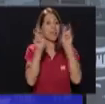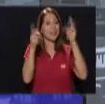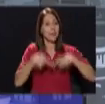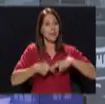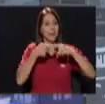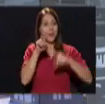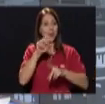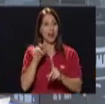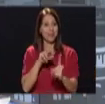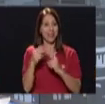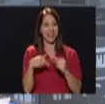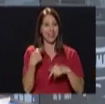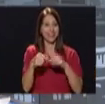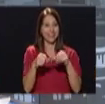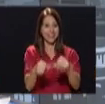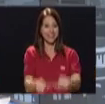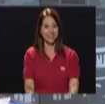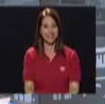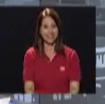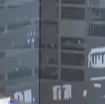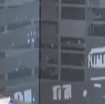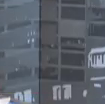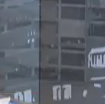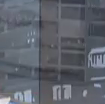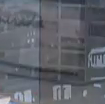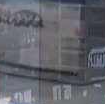una pausa, quédese con Una Mirada que ya volvemos.